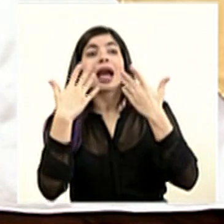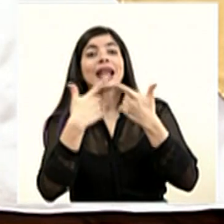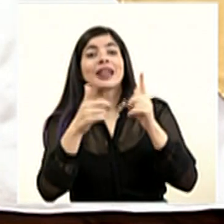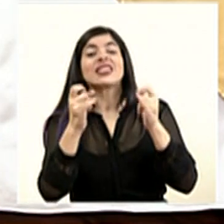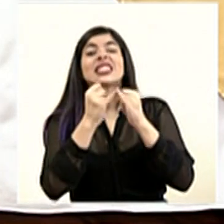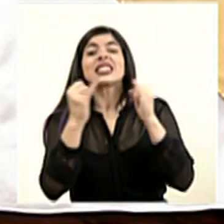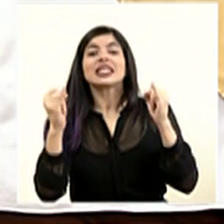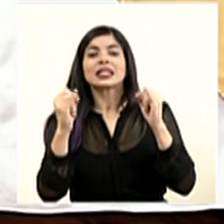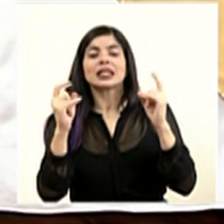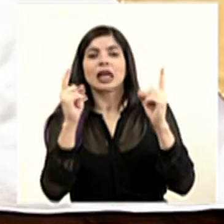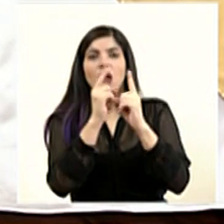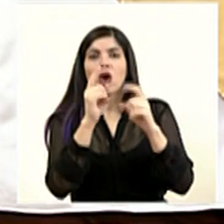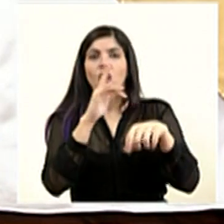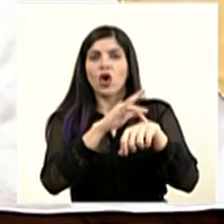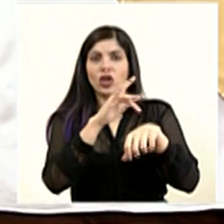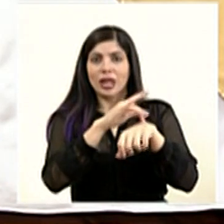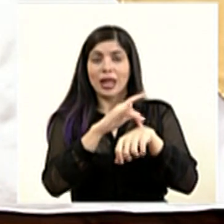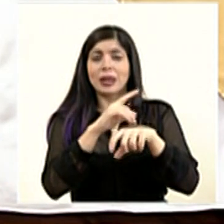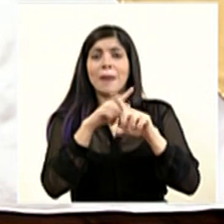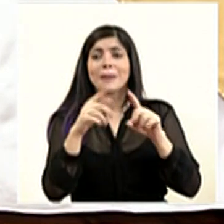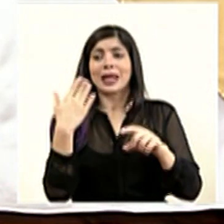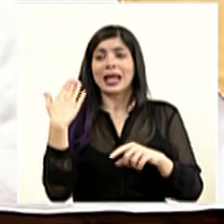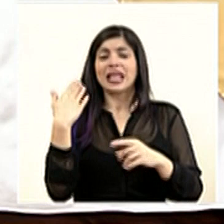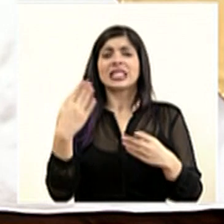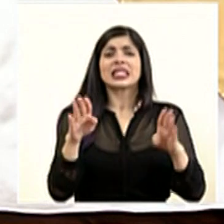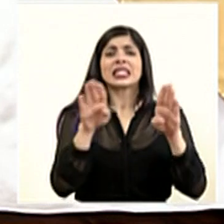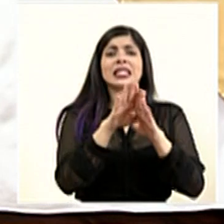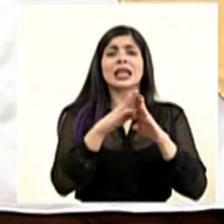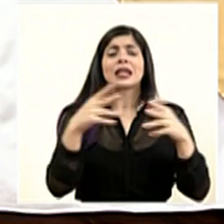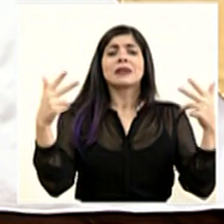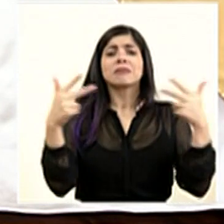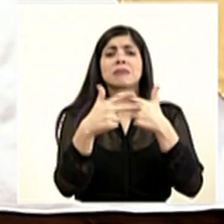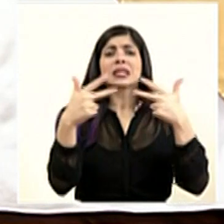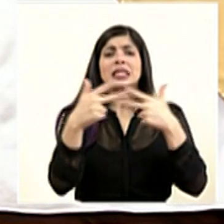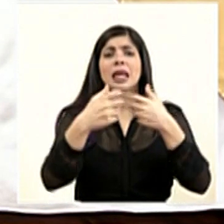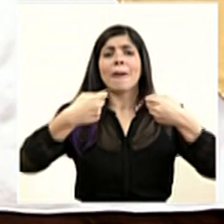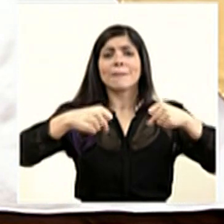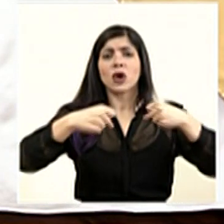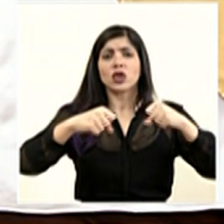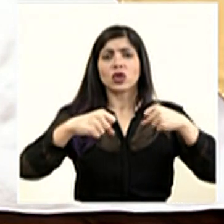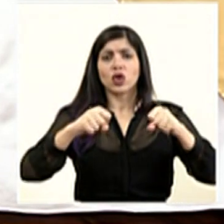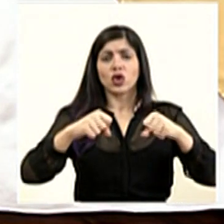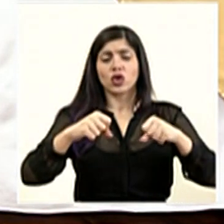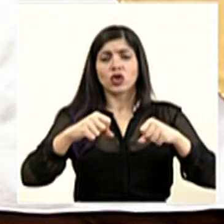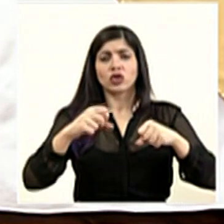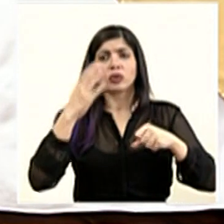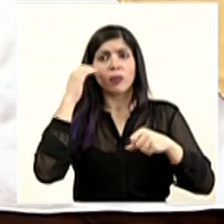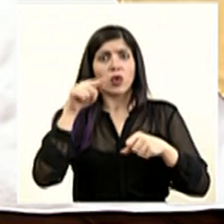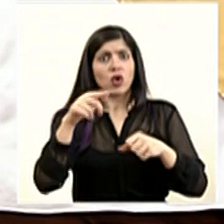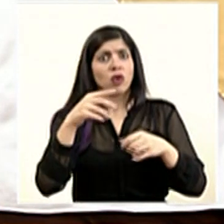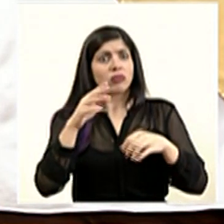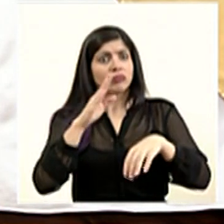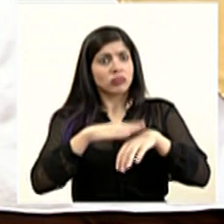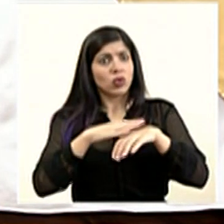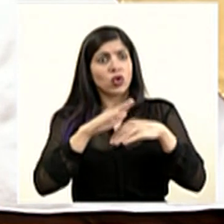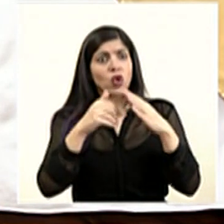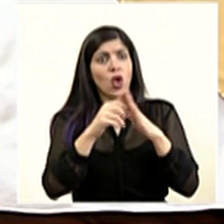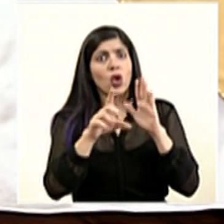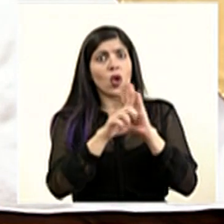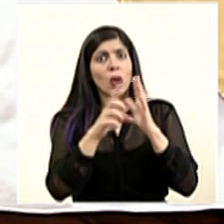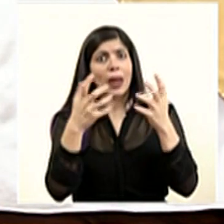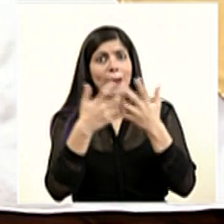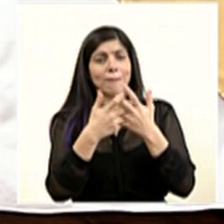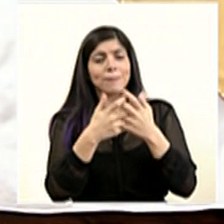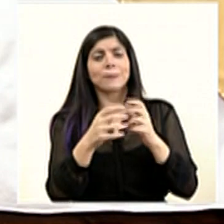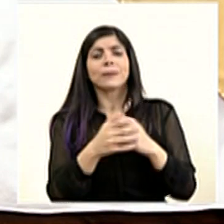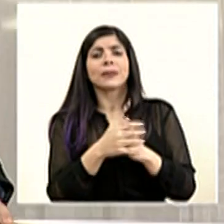atrás esta policía llegó a cerrar una pista de motocross que abrió bajo el aval sanitario con todas las restricciones de la ley. Bueno,